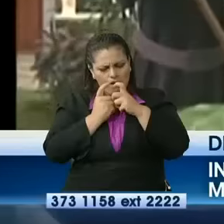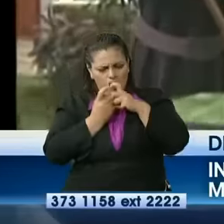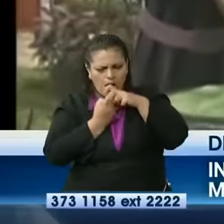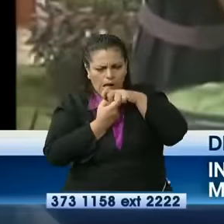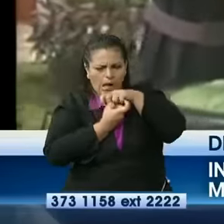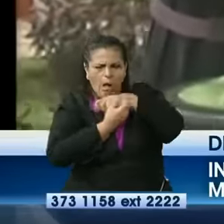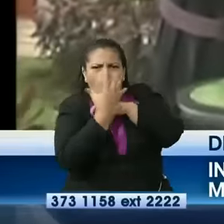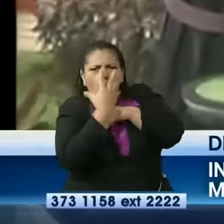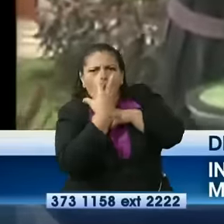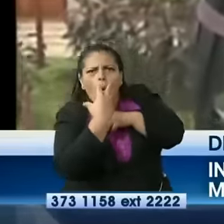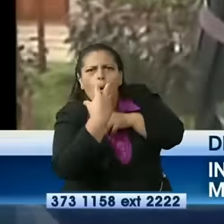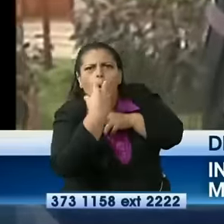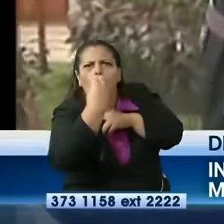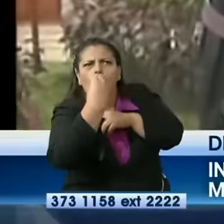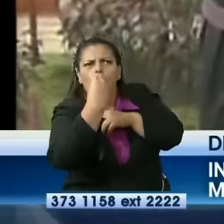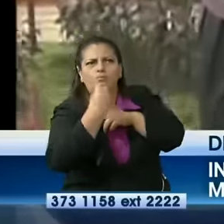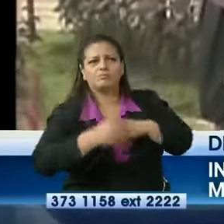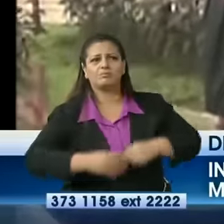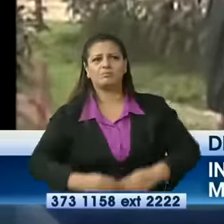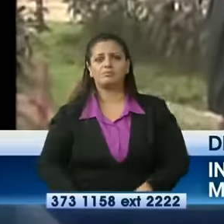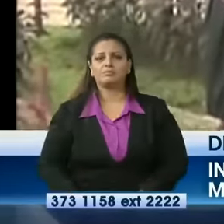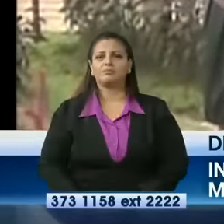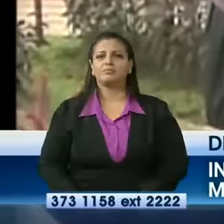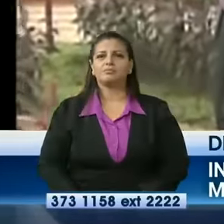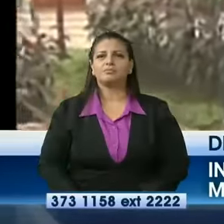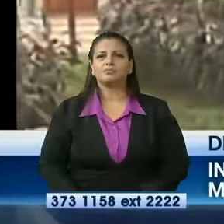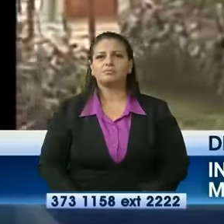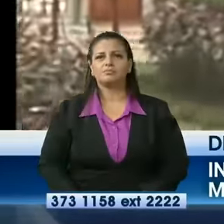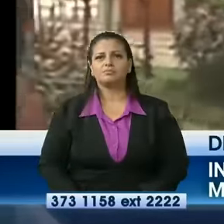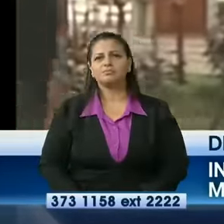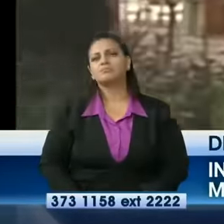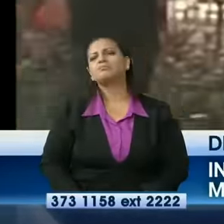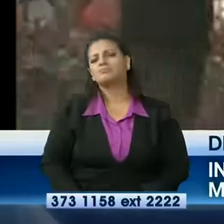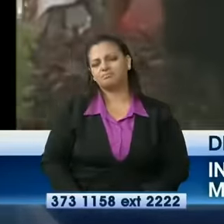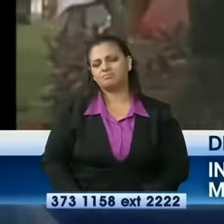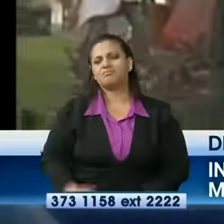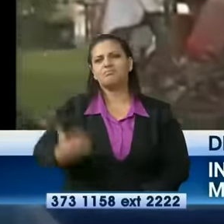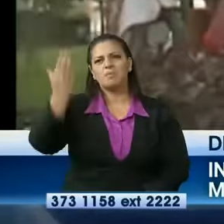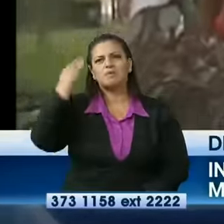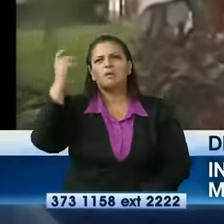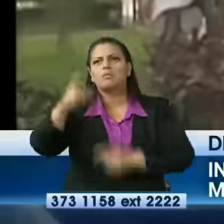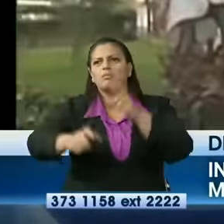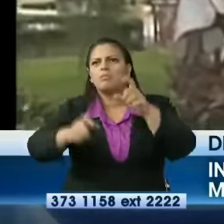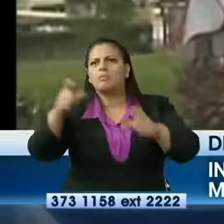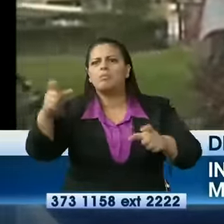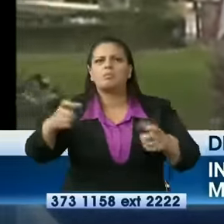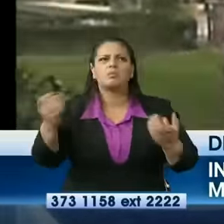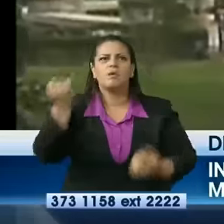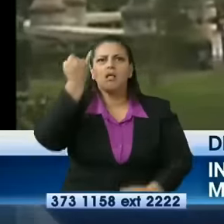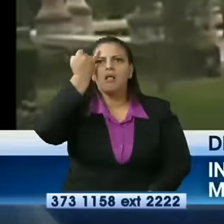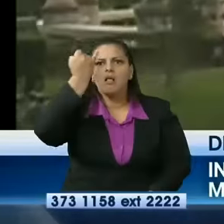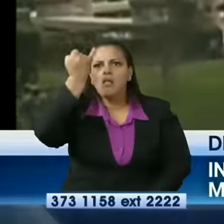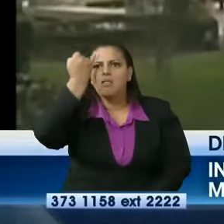final del puente estás viendo que están los duendes, que parte de las creencias. Y sobre el lado derecho tienes el árbol